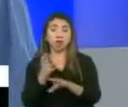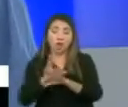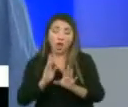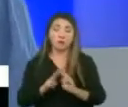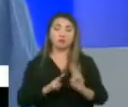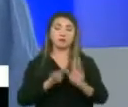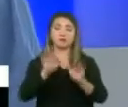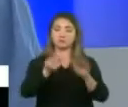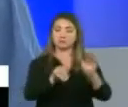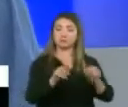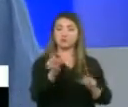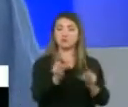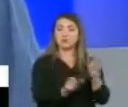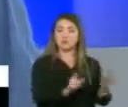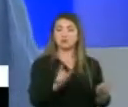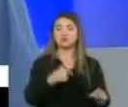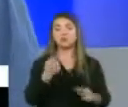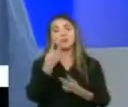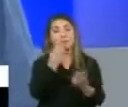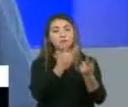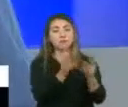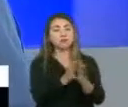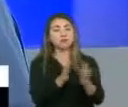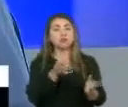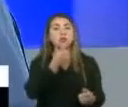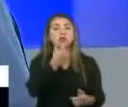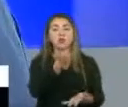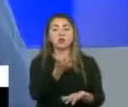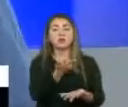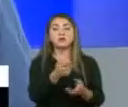que convocar a gente nuestra, ya que como hemos visto a través de muchas denuncias